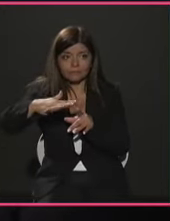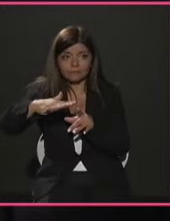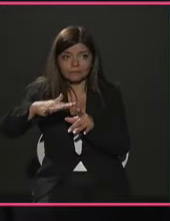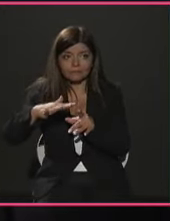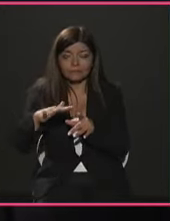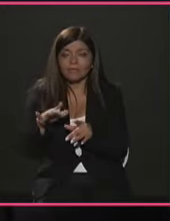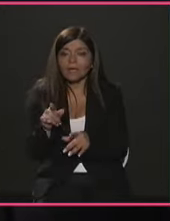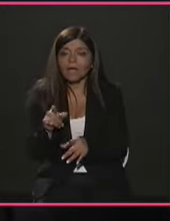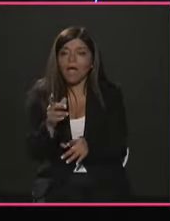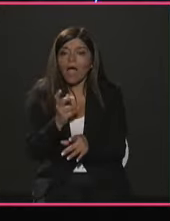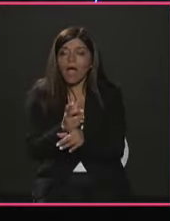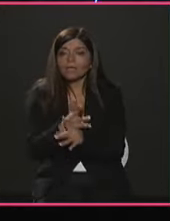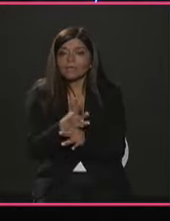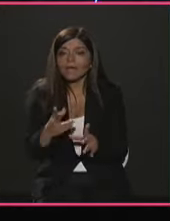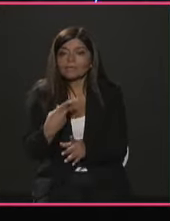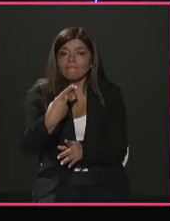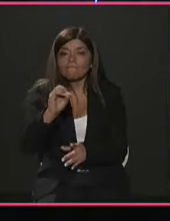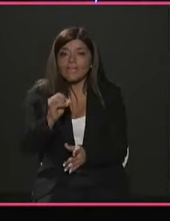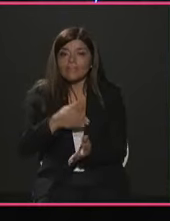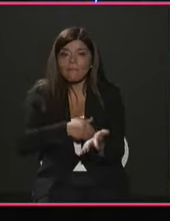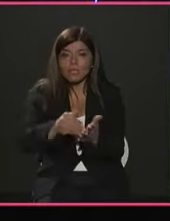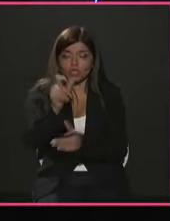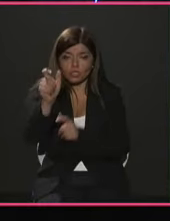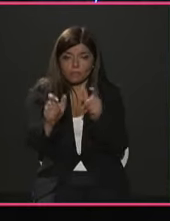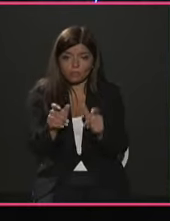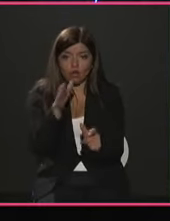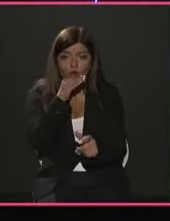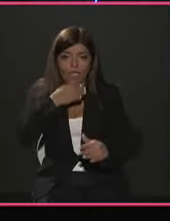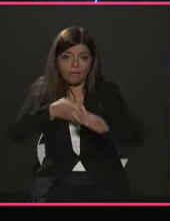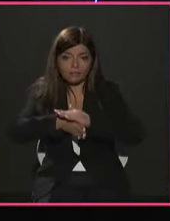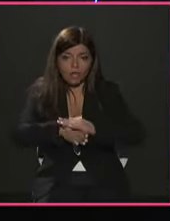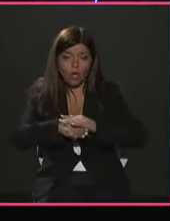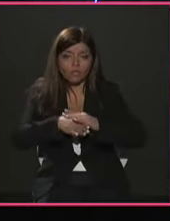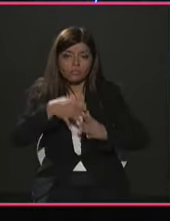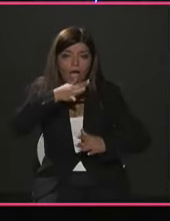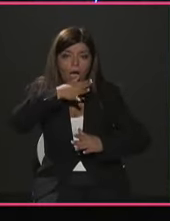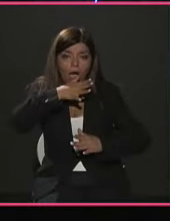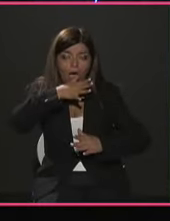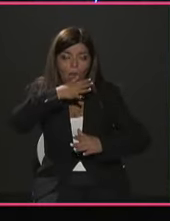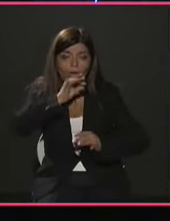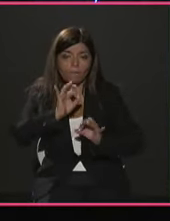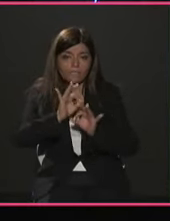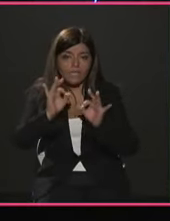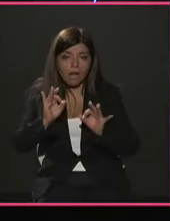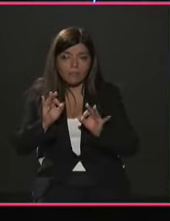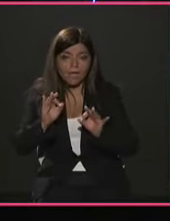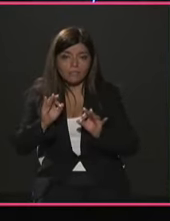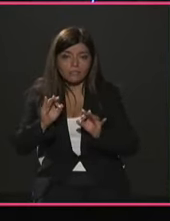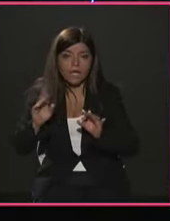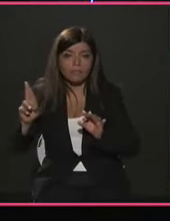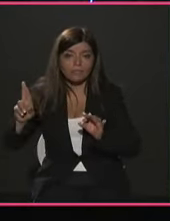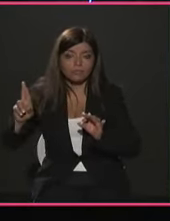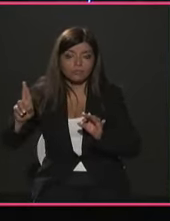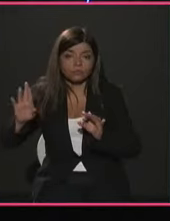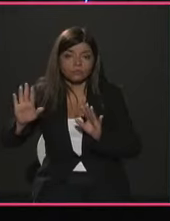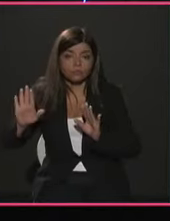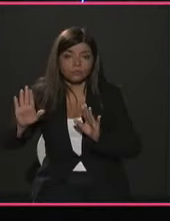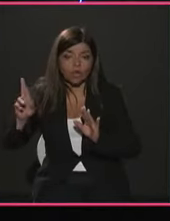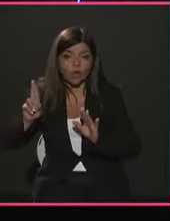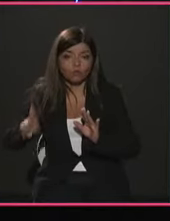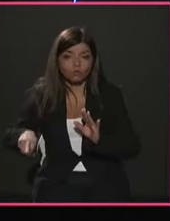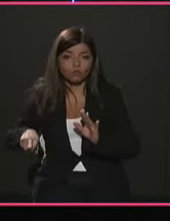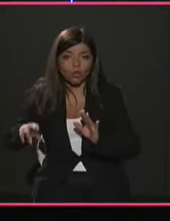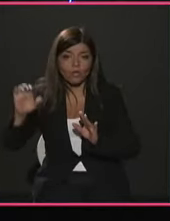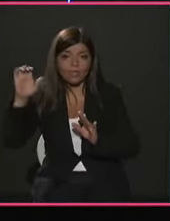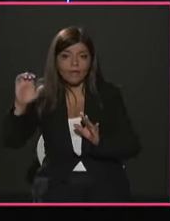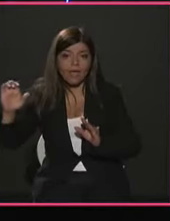Mediterráneo hay casi 20 millones de personas que no tienen acceso aguapotable en especial las partes del Sur del sur